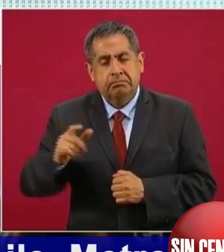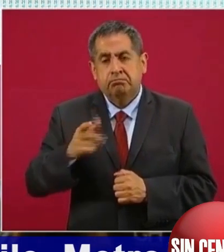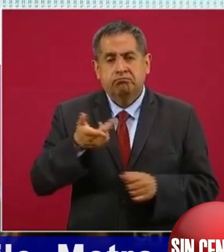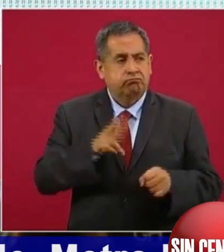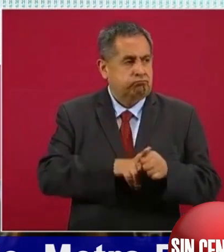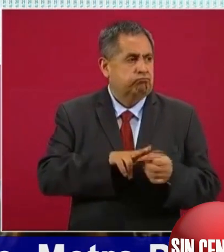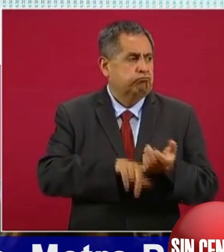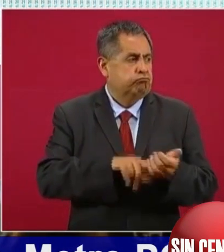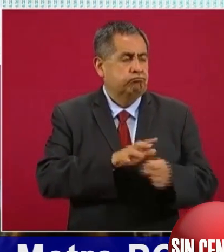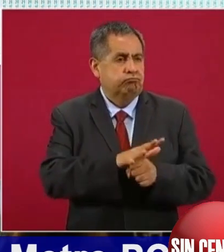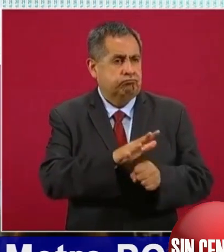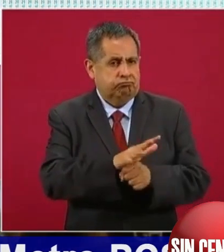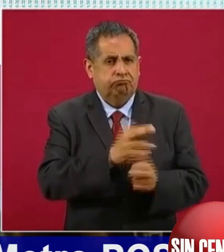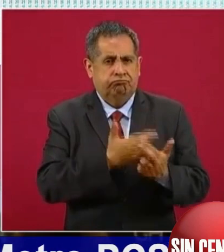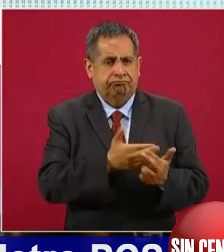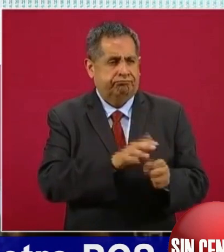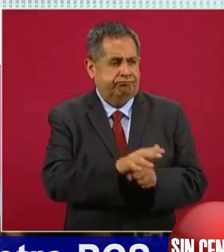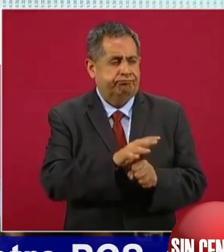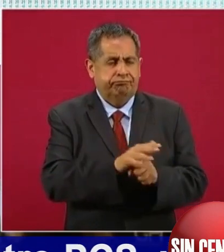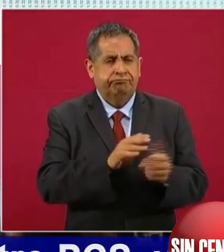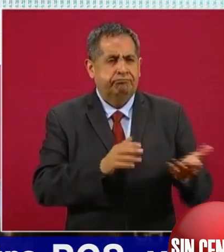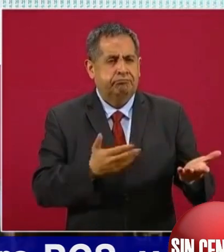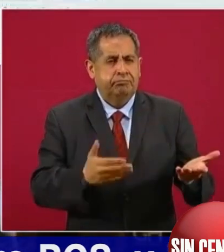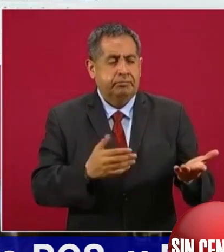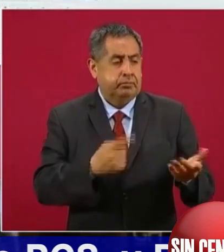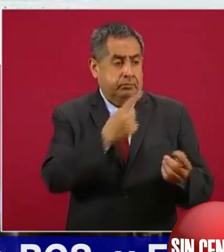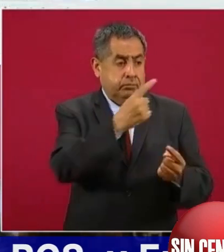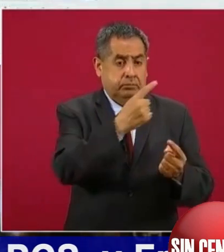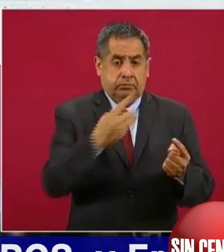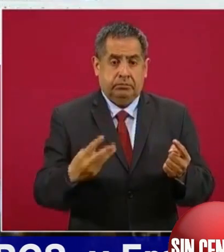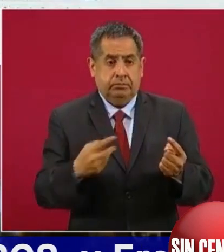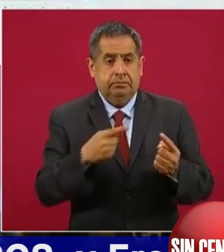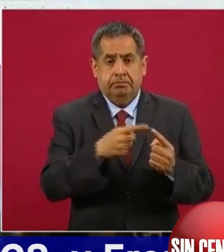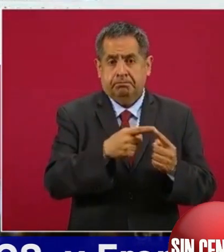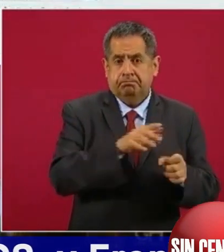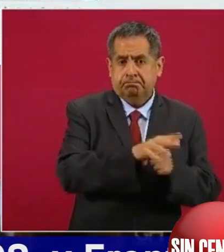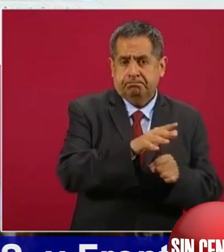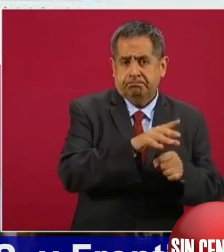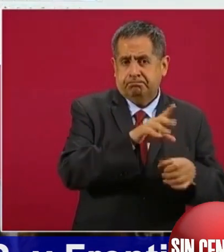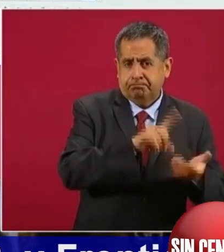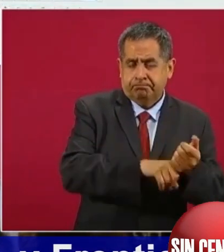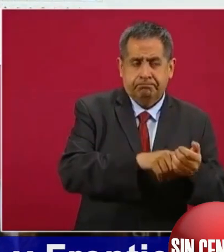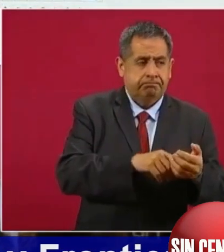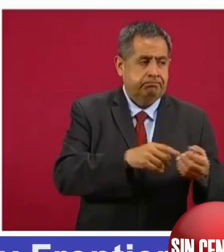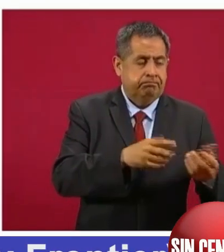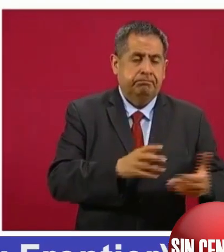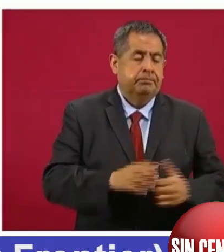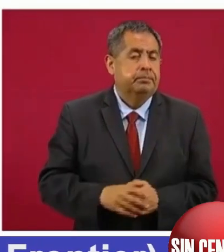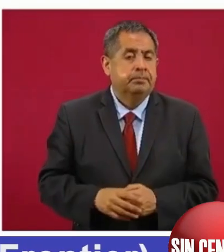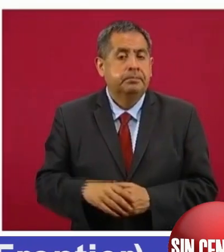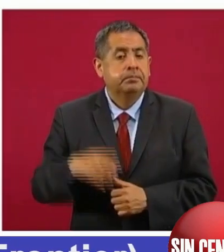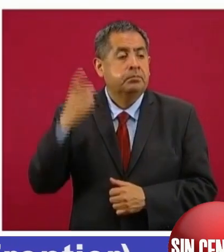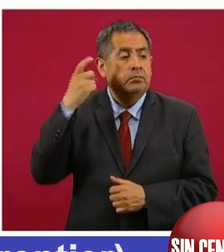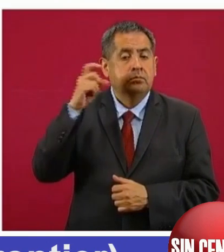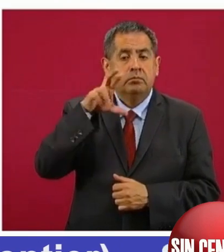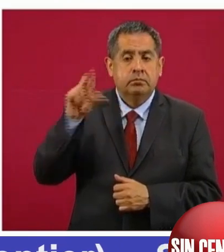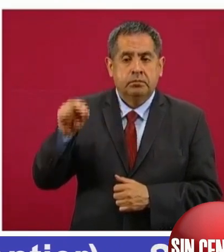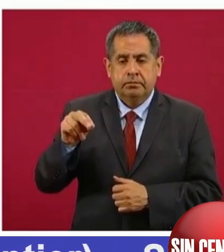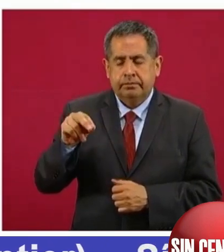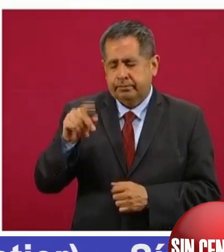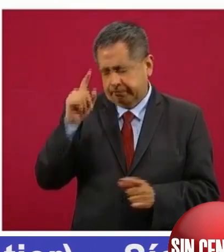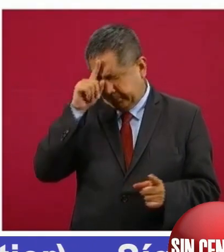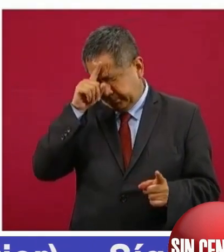capacidad hospitalaria y solo la 3ª parte está ocupada. La siguiente. Quintana Roo, un estado de difícil manejo por su